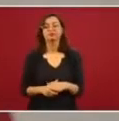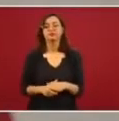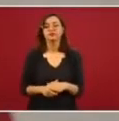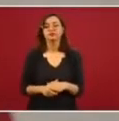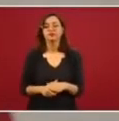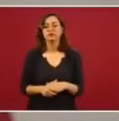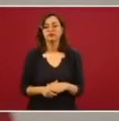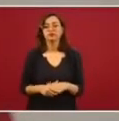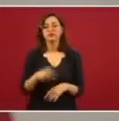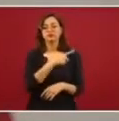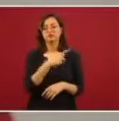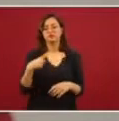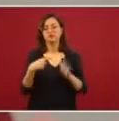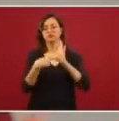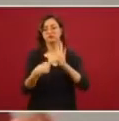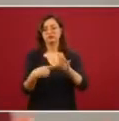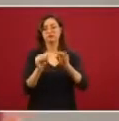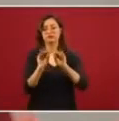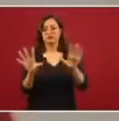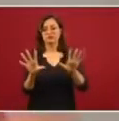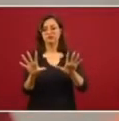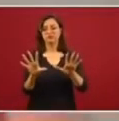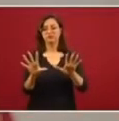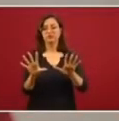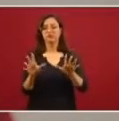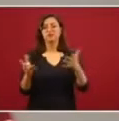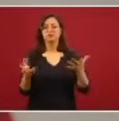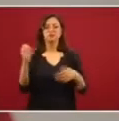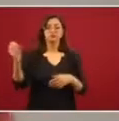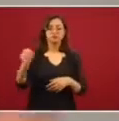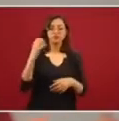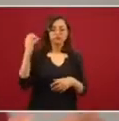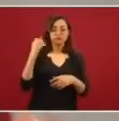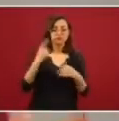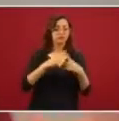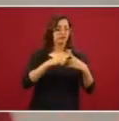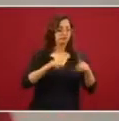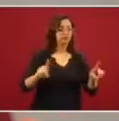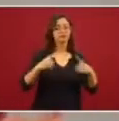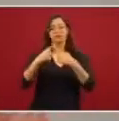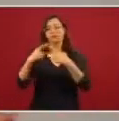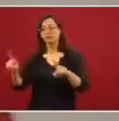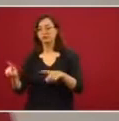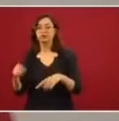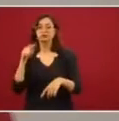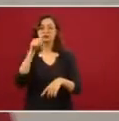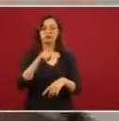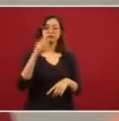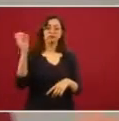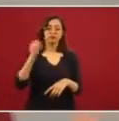sirve para ilustrar varias cosas una es justamente la diferencia de los eventos hay eventos que tienen una